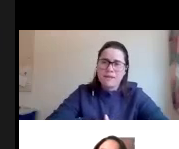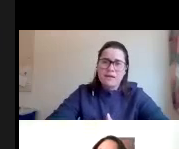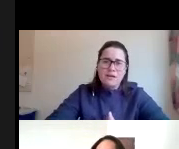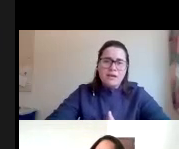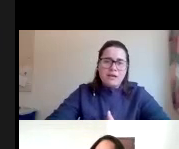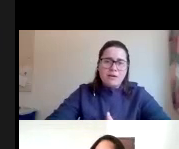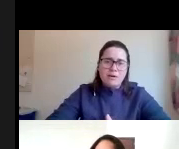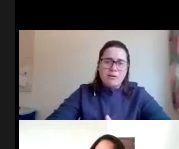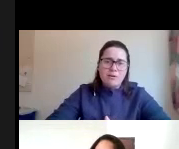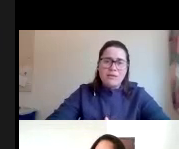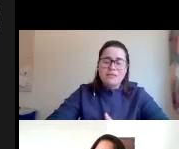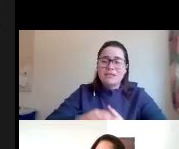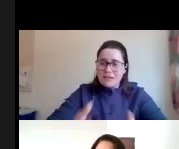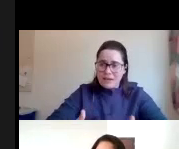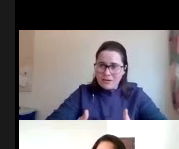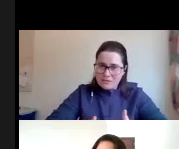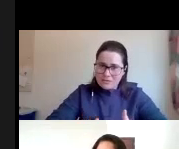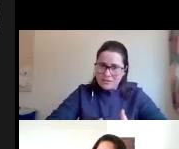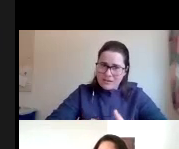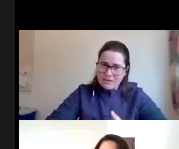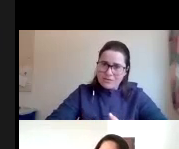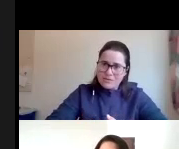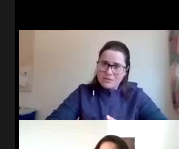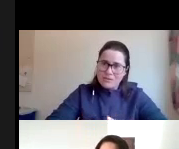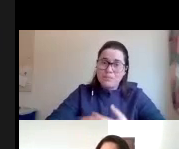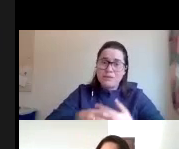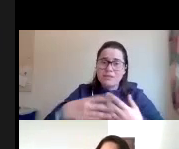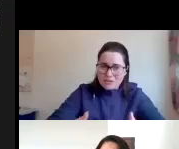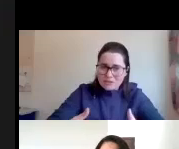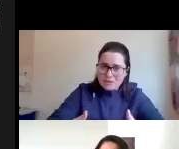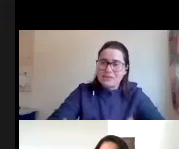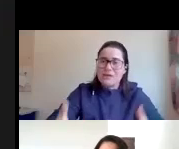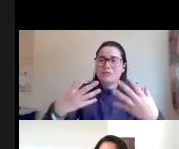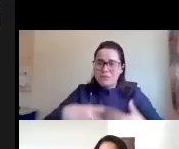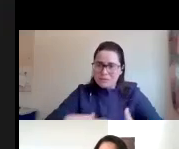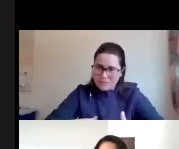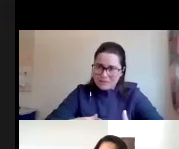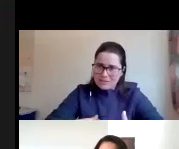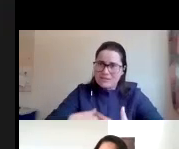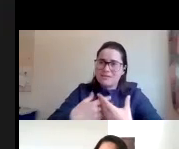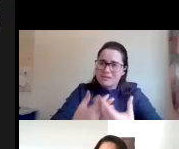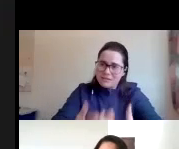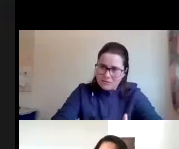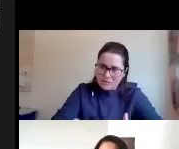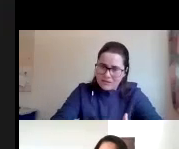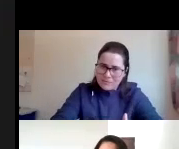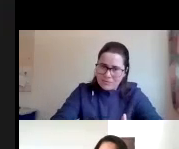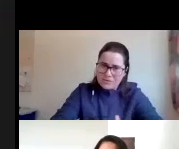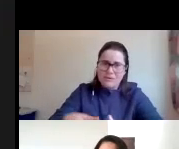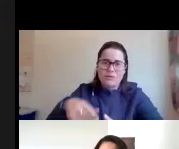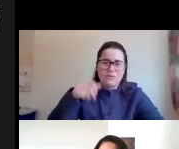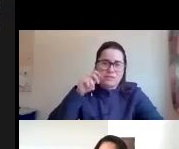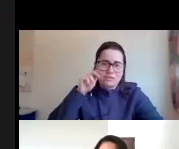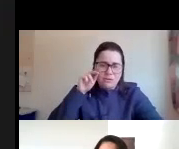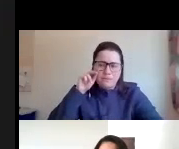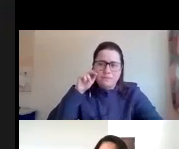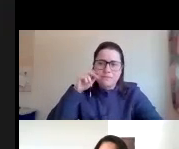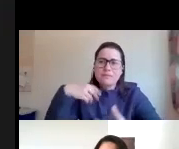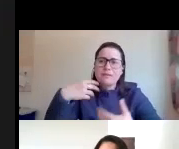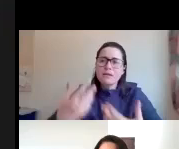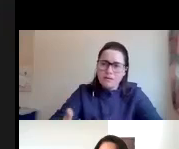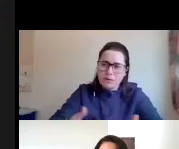eutrofización. Luego, cuál es el estado de estos tres lagos, cuáles son las presiones o las causas principales que están haciendo este proceso de